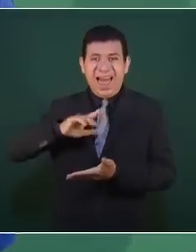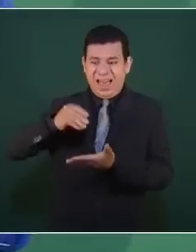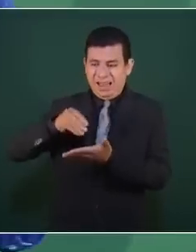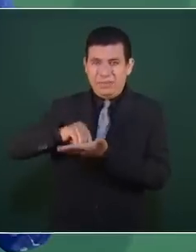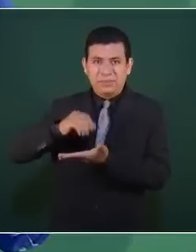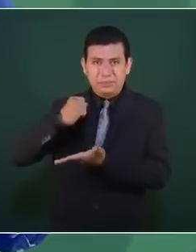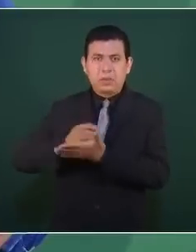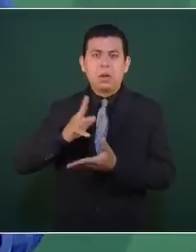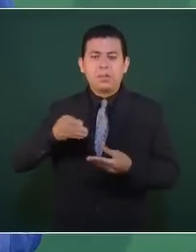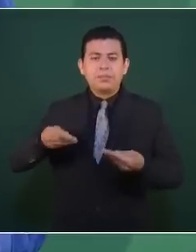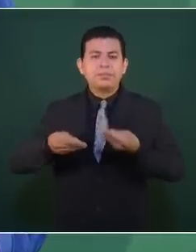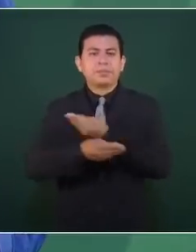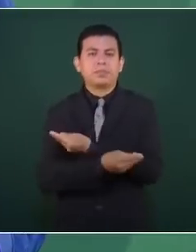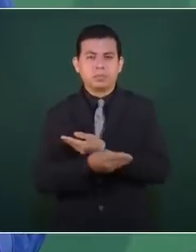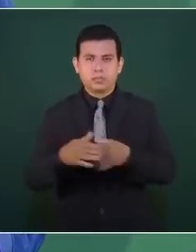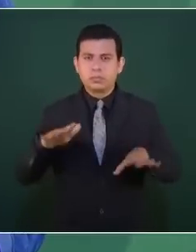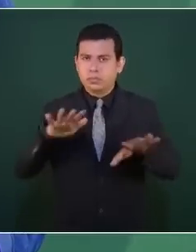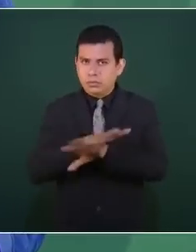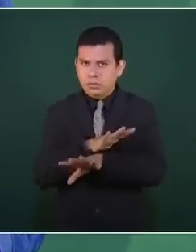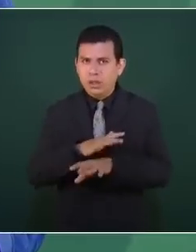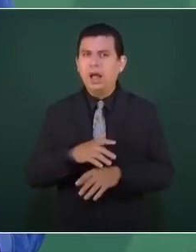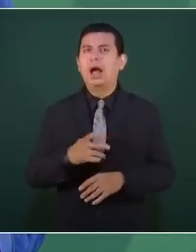Tiene que haber un criterio,